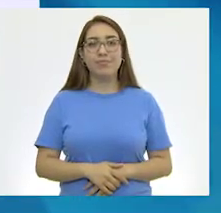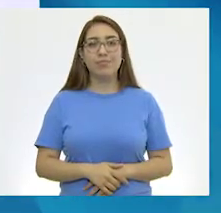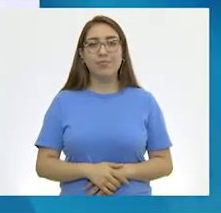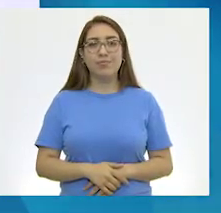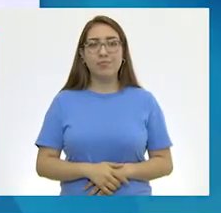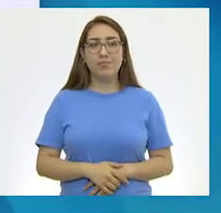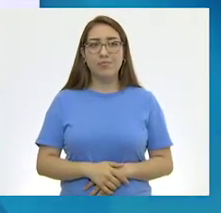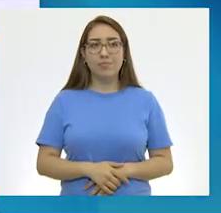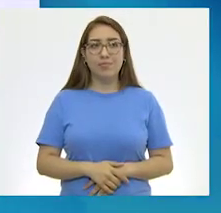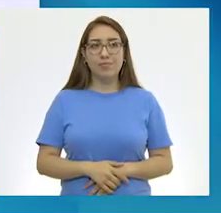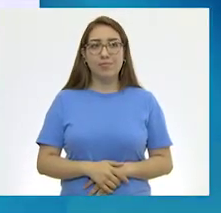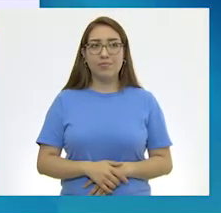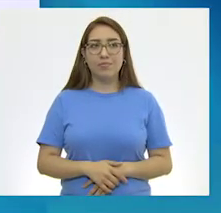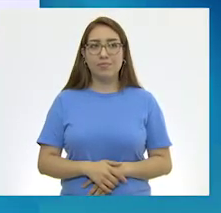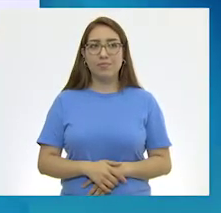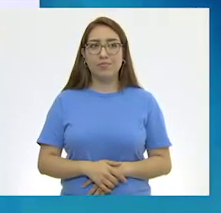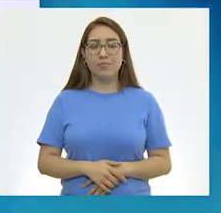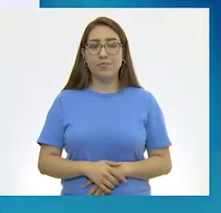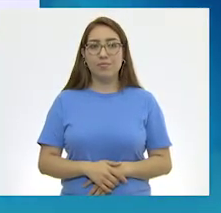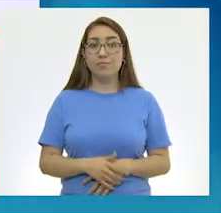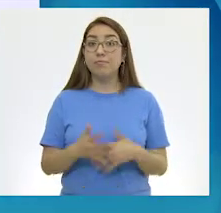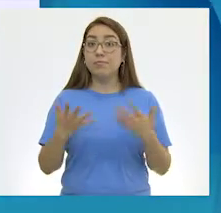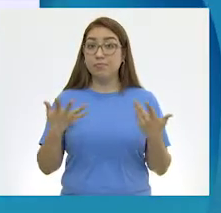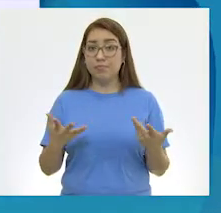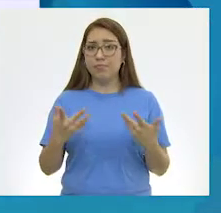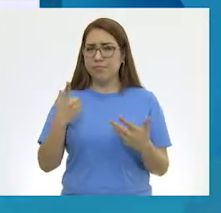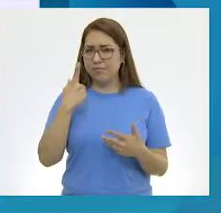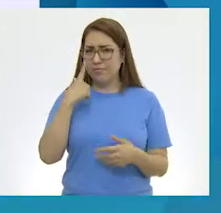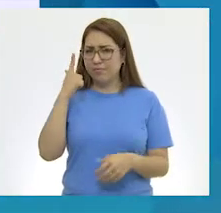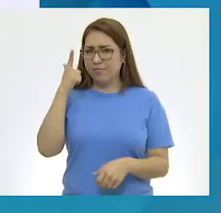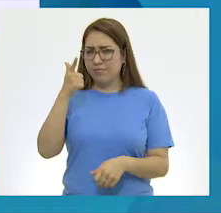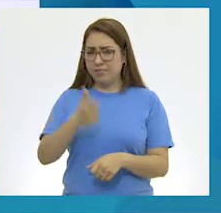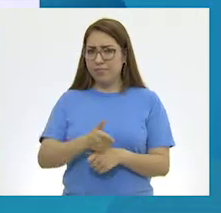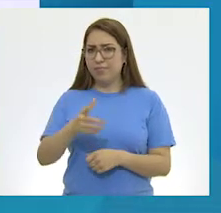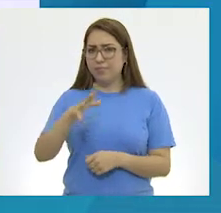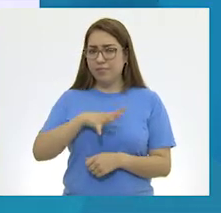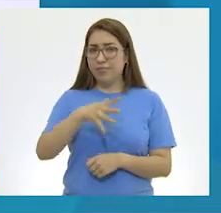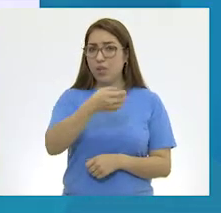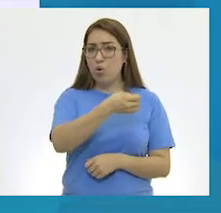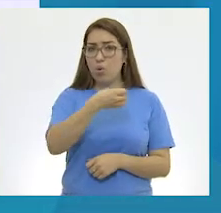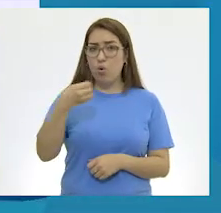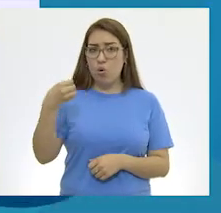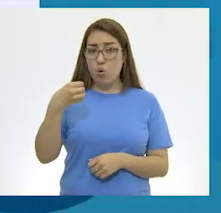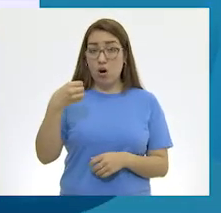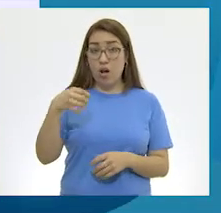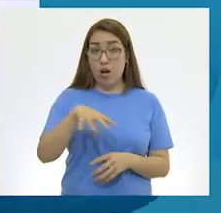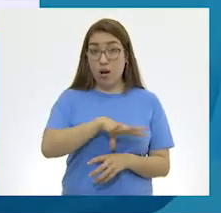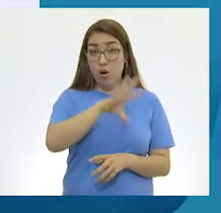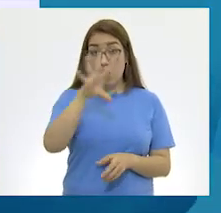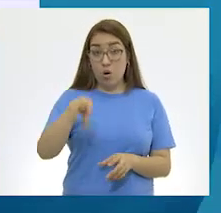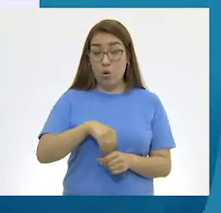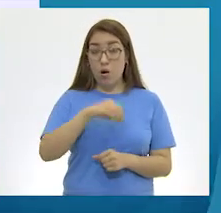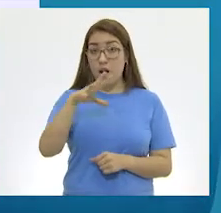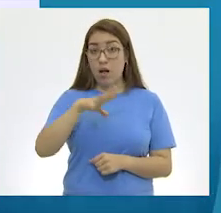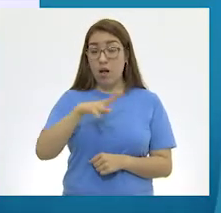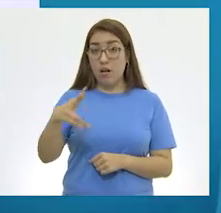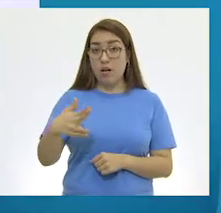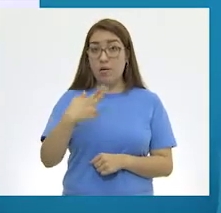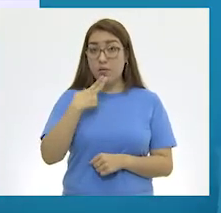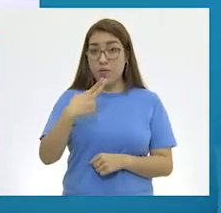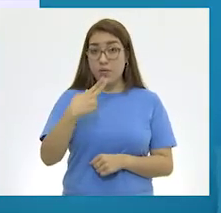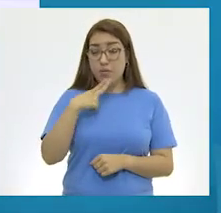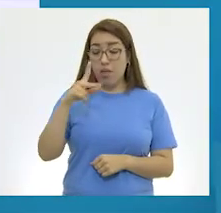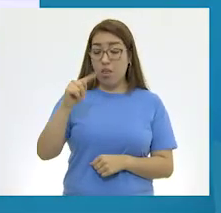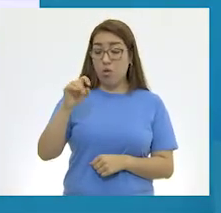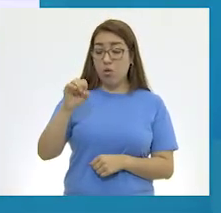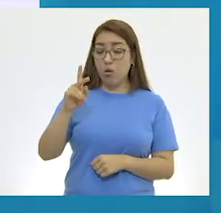Uh-huh. Muy bien. Entonces, nos quedaría ya una oración completa utilizando la tópica